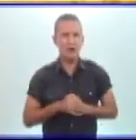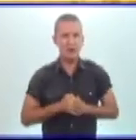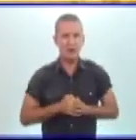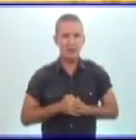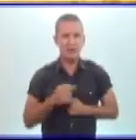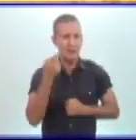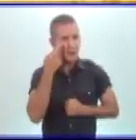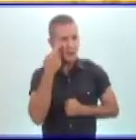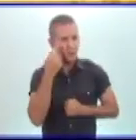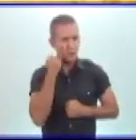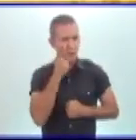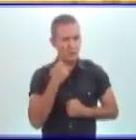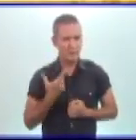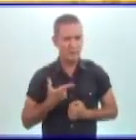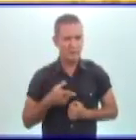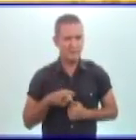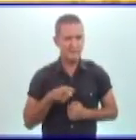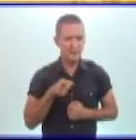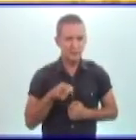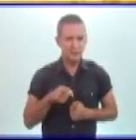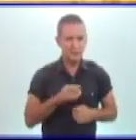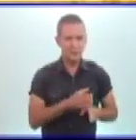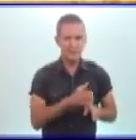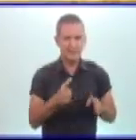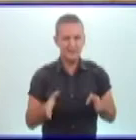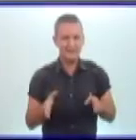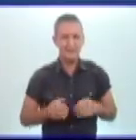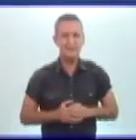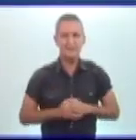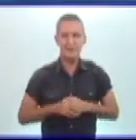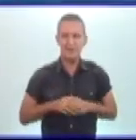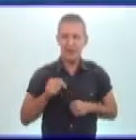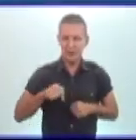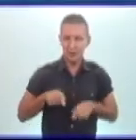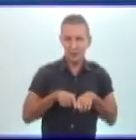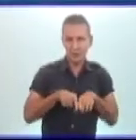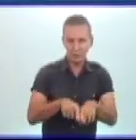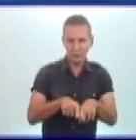conocer más sobre esta interesante época. Acompáñenme.